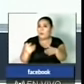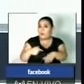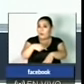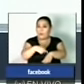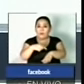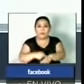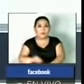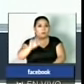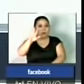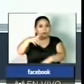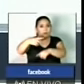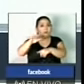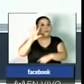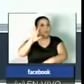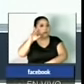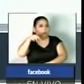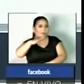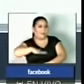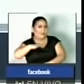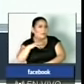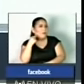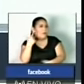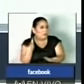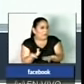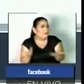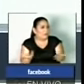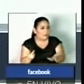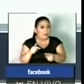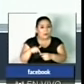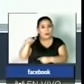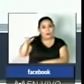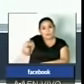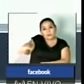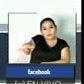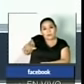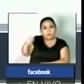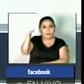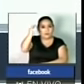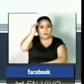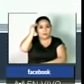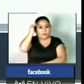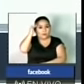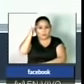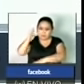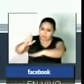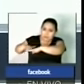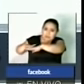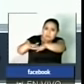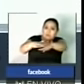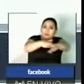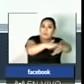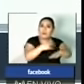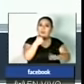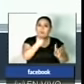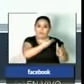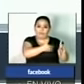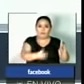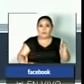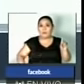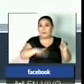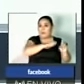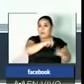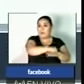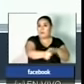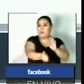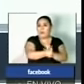las 5 de la tarde, pero ¿qué ha pasado desde ese momento en el que se conoció esta convocatoria que hizo el presidente de la Asamblea?